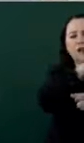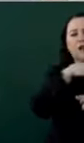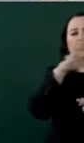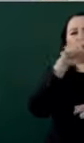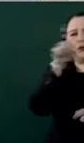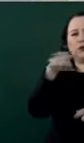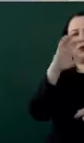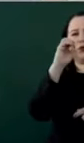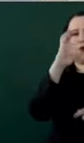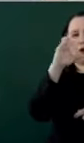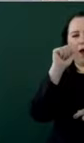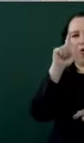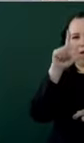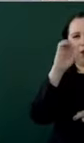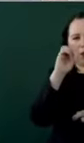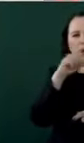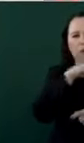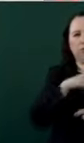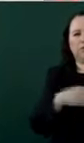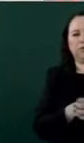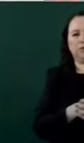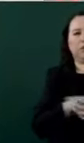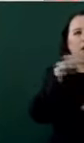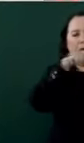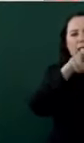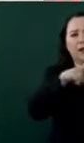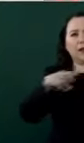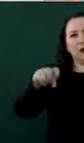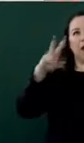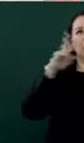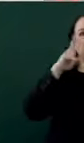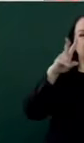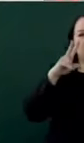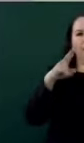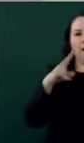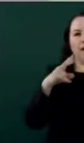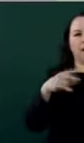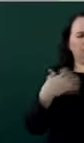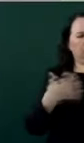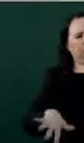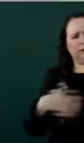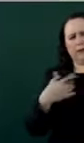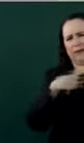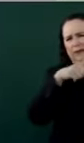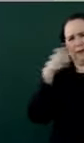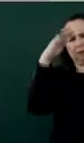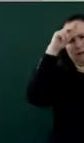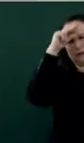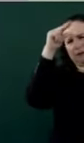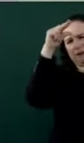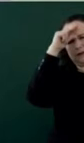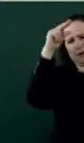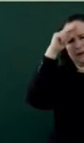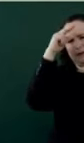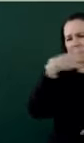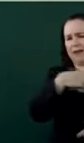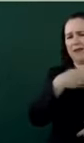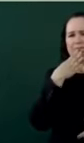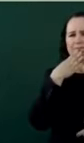lleno, lleno, o sea, un genio, un gran